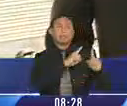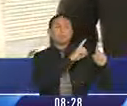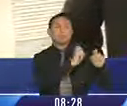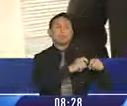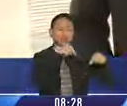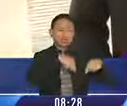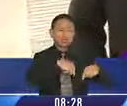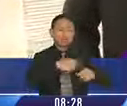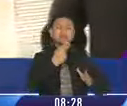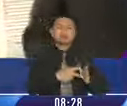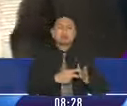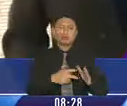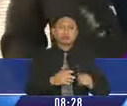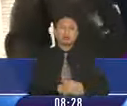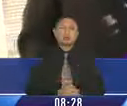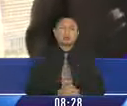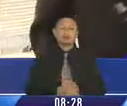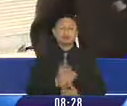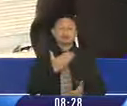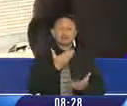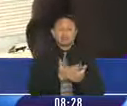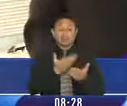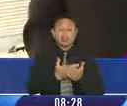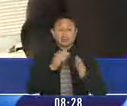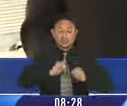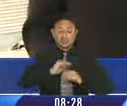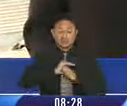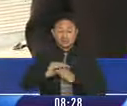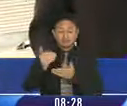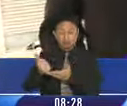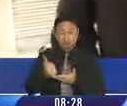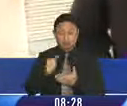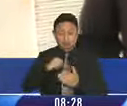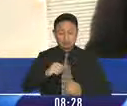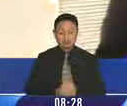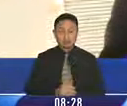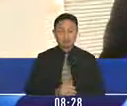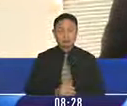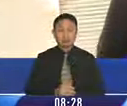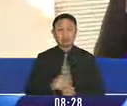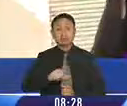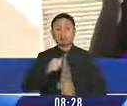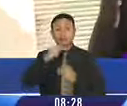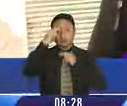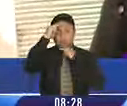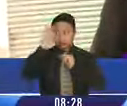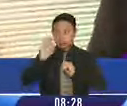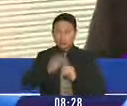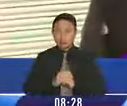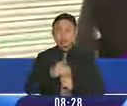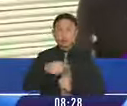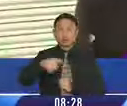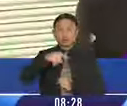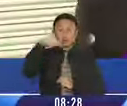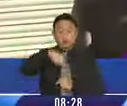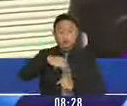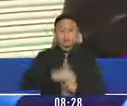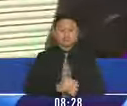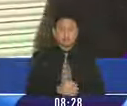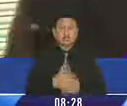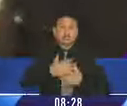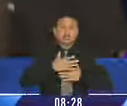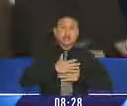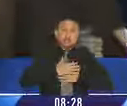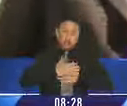señalética? ¿Cómo están? Buenos días. Gracias por haber aceptado nuestra invitación. Hemos hecho algunos canales, pero no han querido. Esto es denominado... Es que nosotros somos